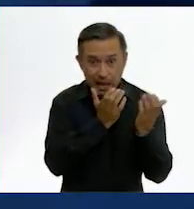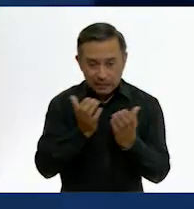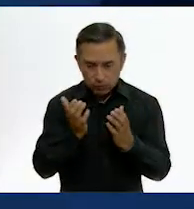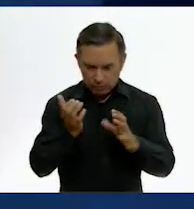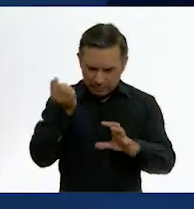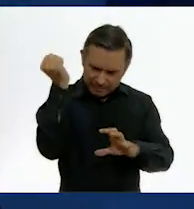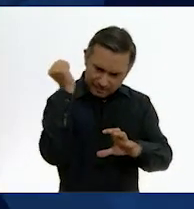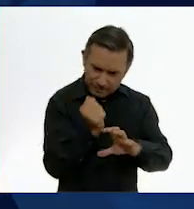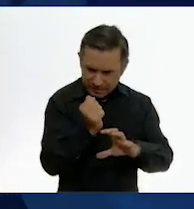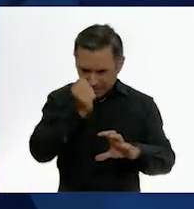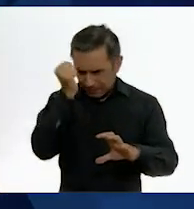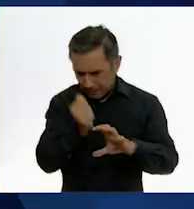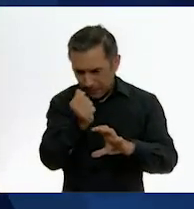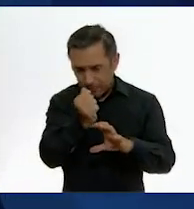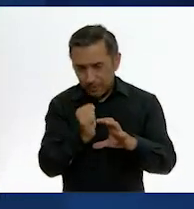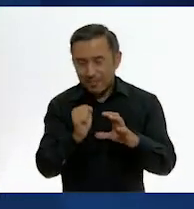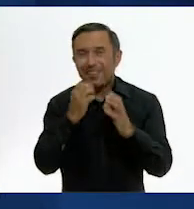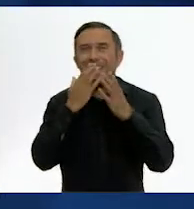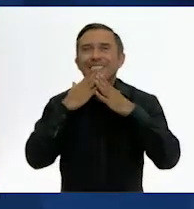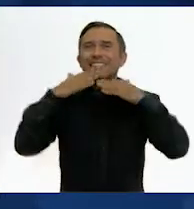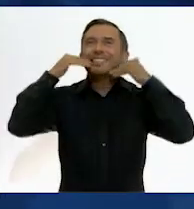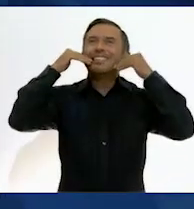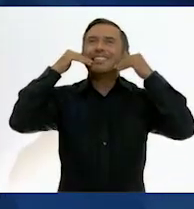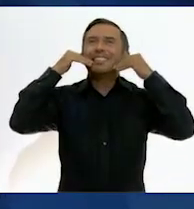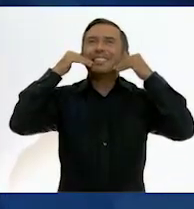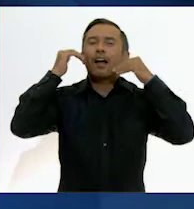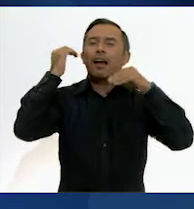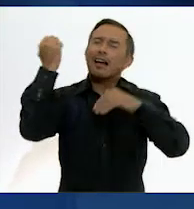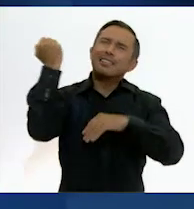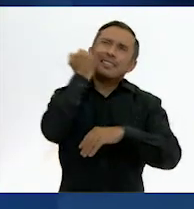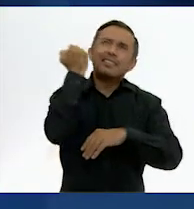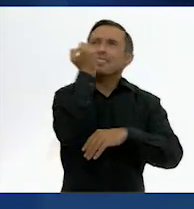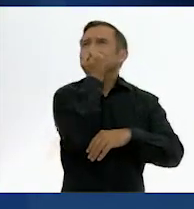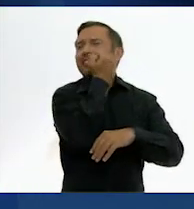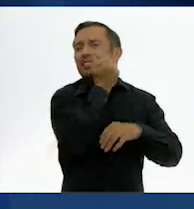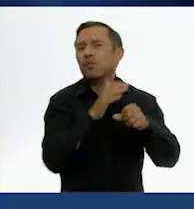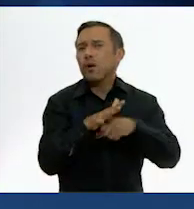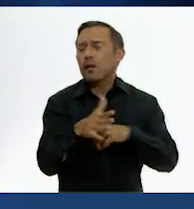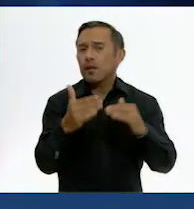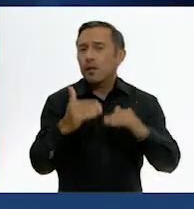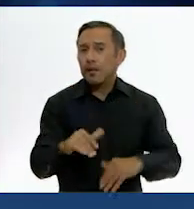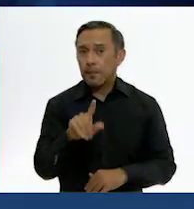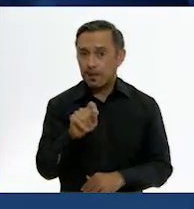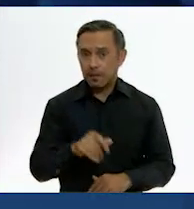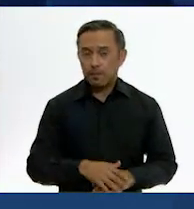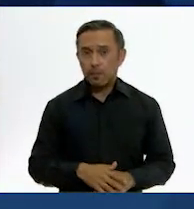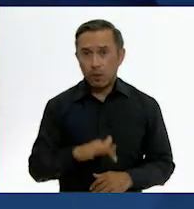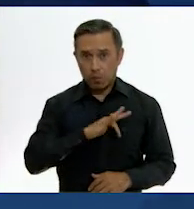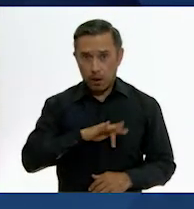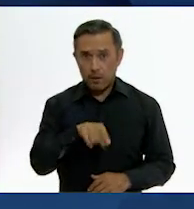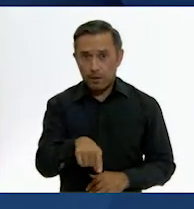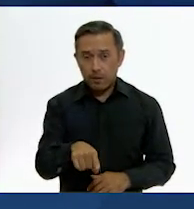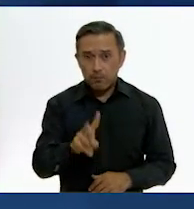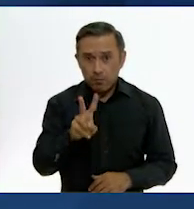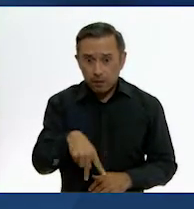20 es verdad que el ámbar contiene las lágrimas de las sirenas